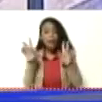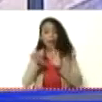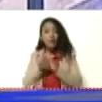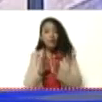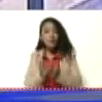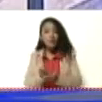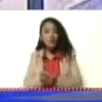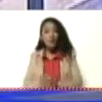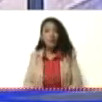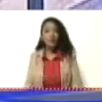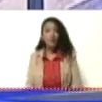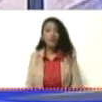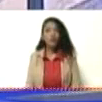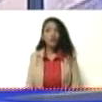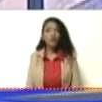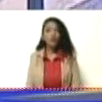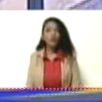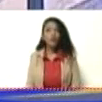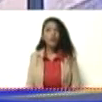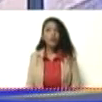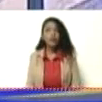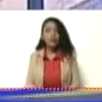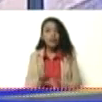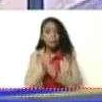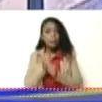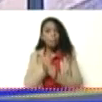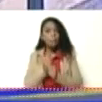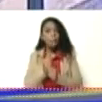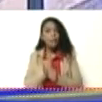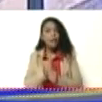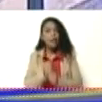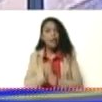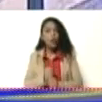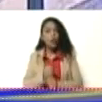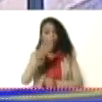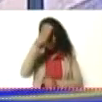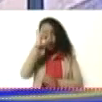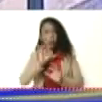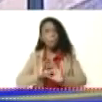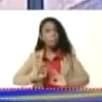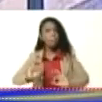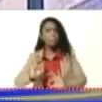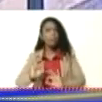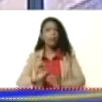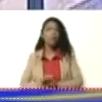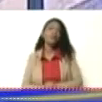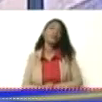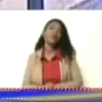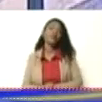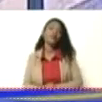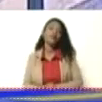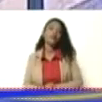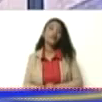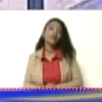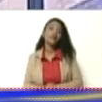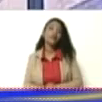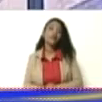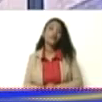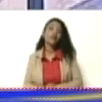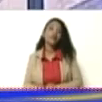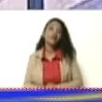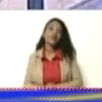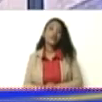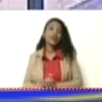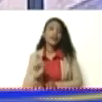mundo. Y espero, sin lugar a dudas, que no